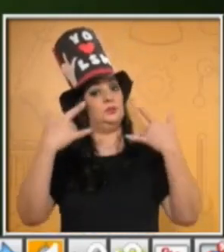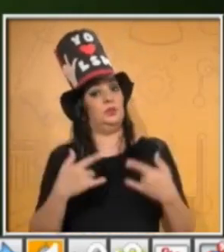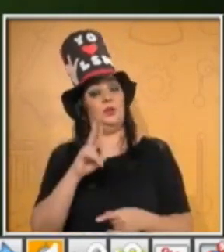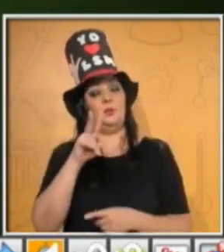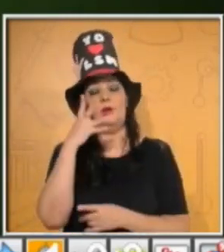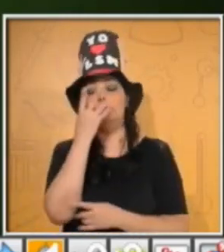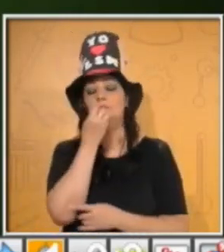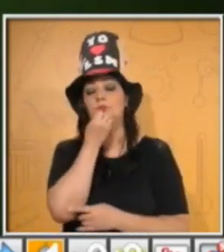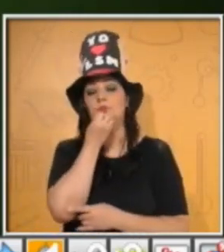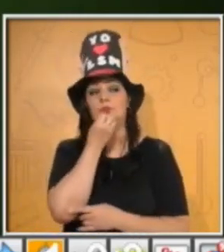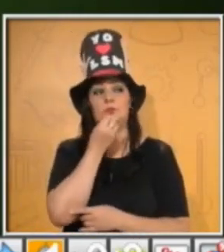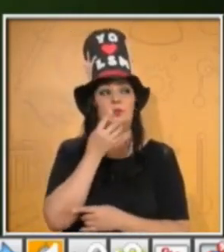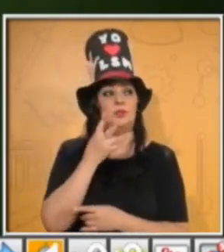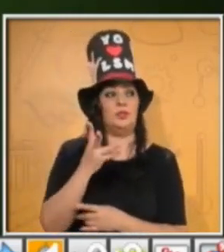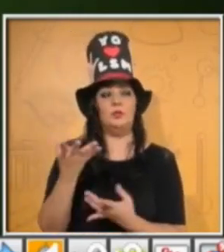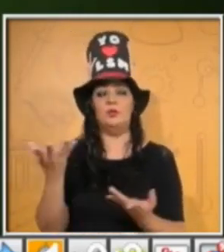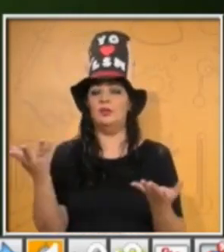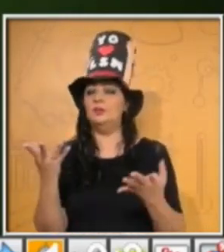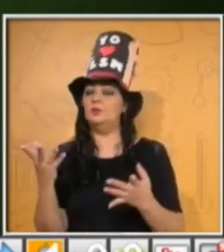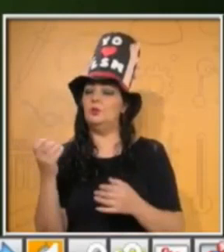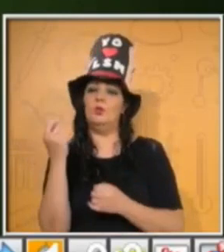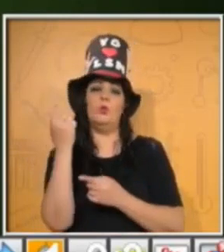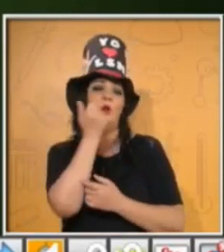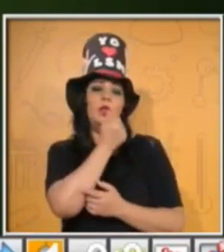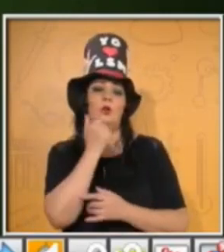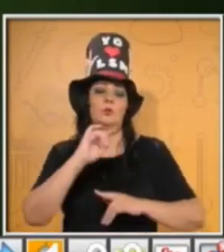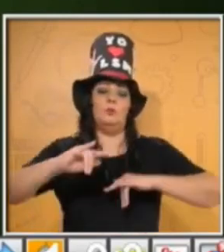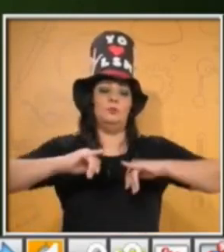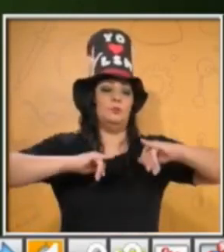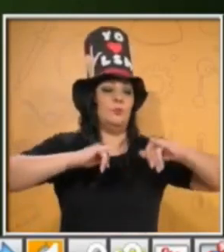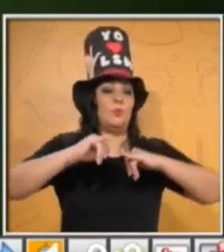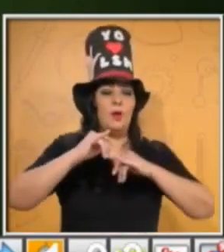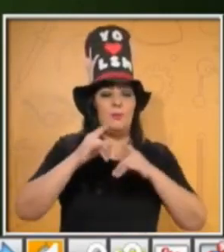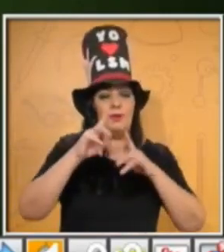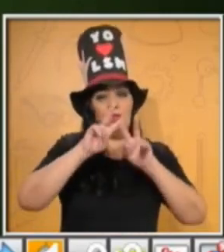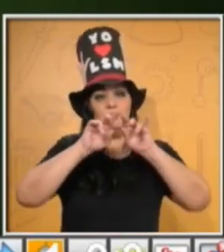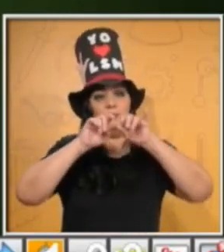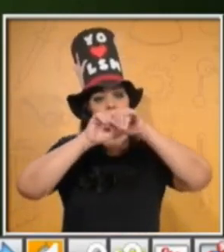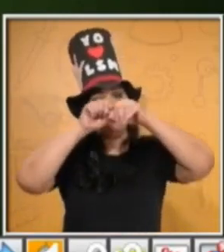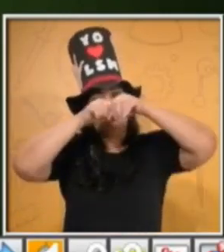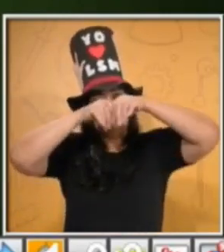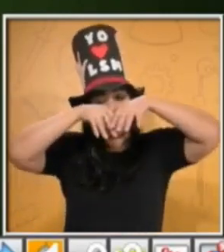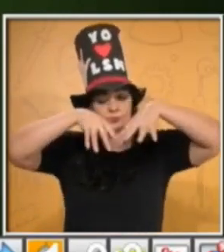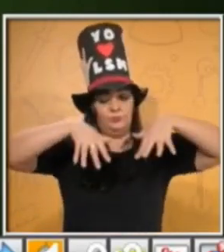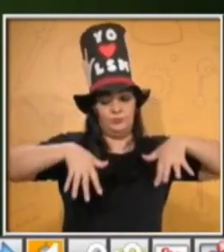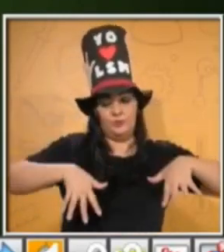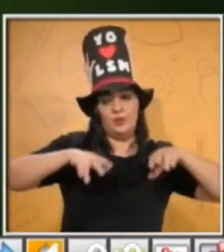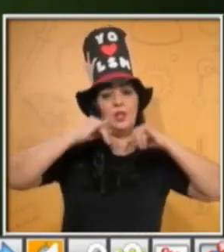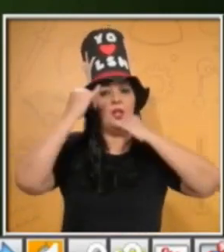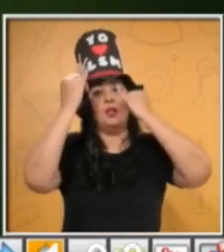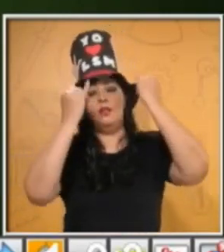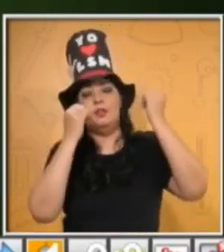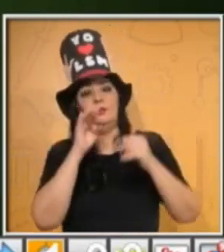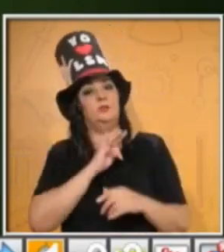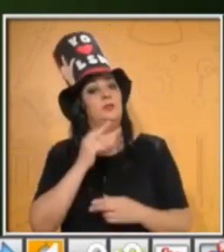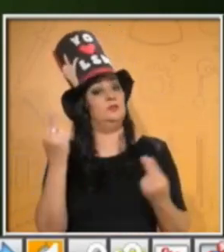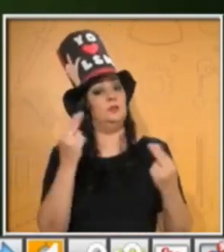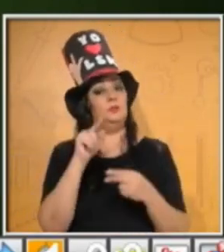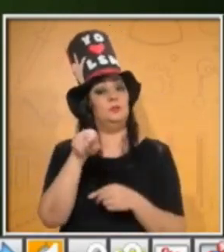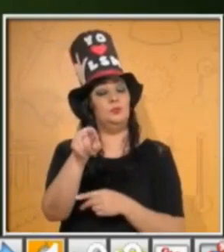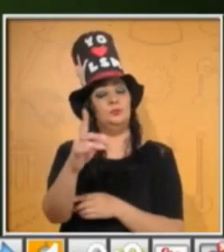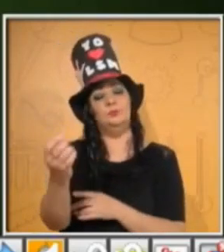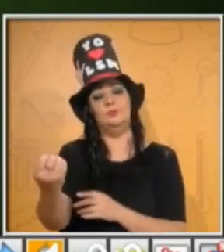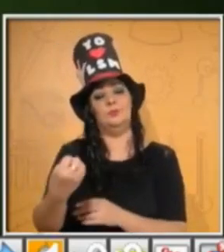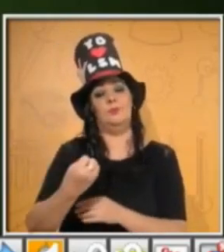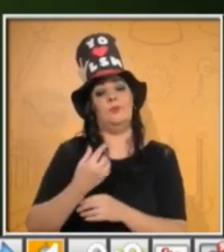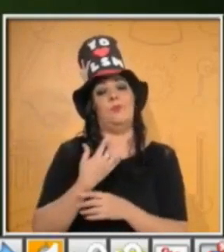mapa conceptual que nos envió alguno de los alumnos. Recuerda que es necesario que esas evidencias nos las estén mandando a la página de secretaría para